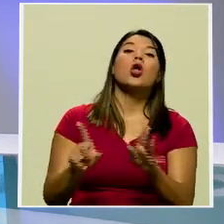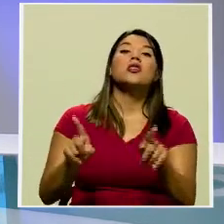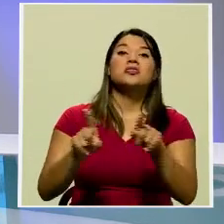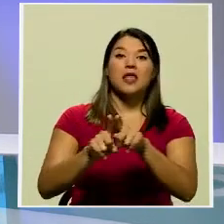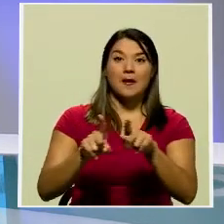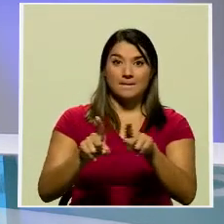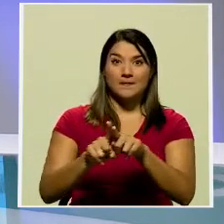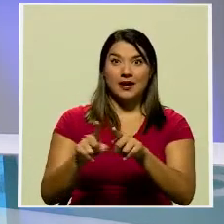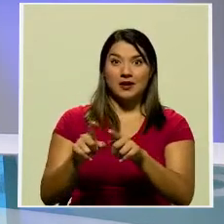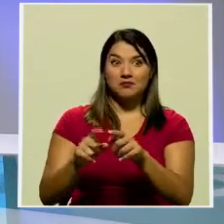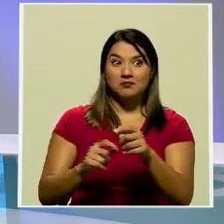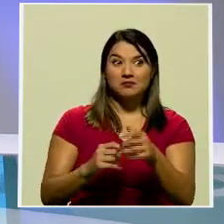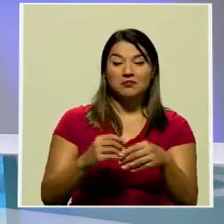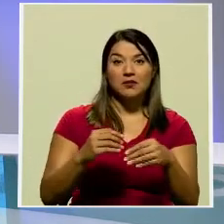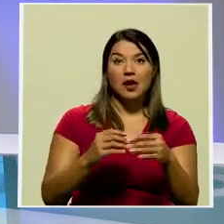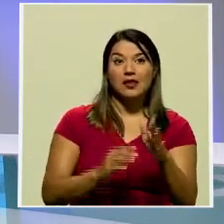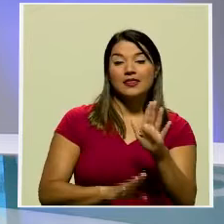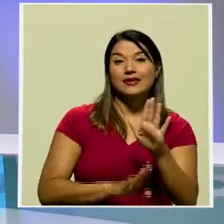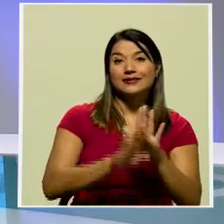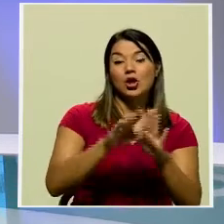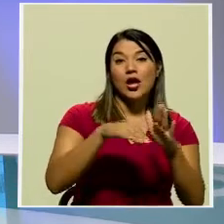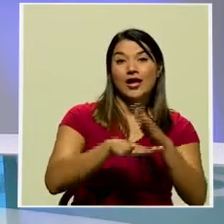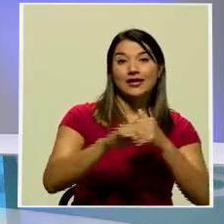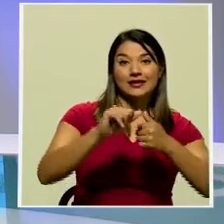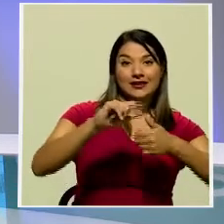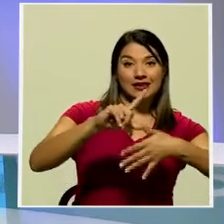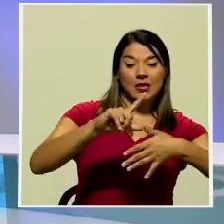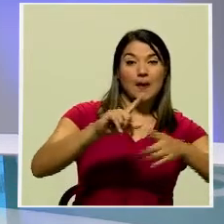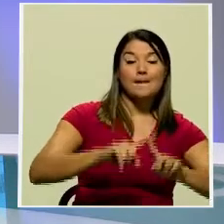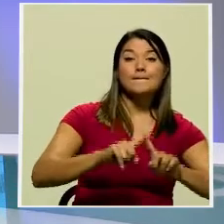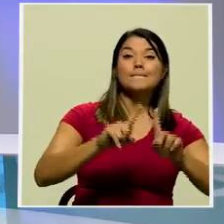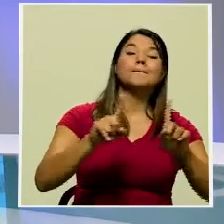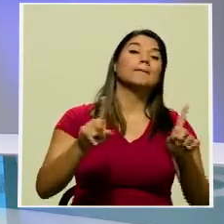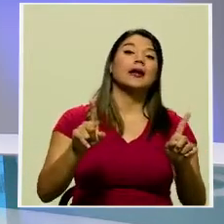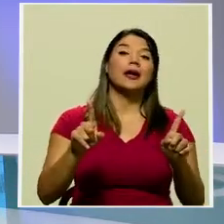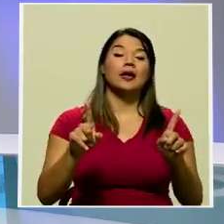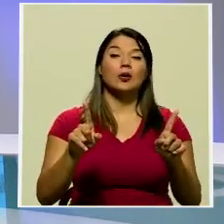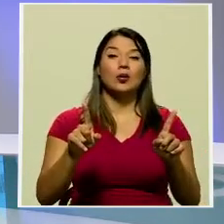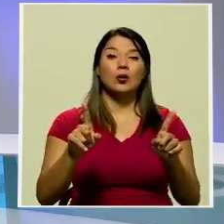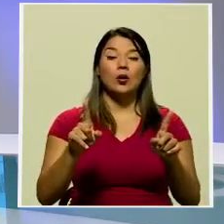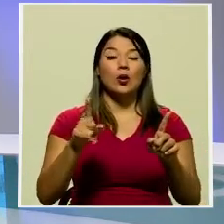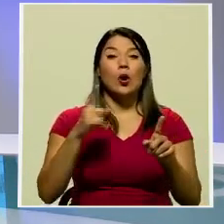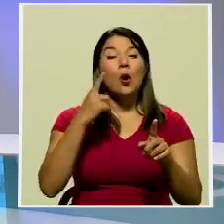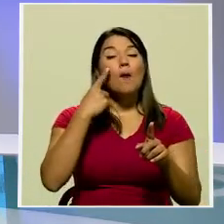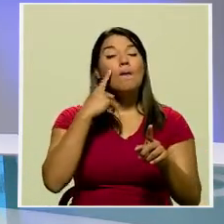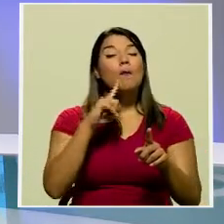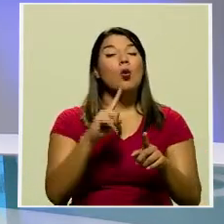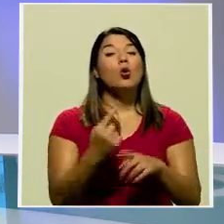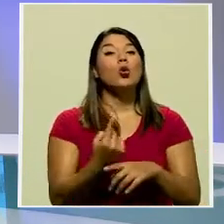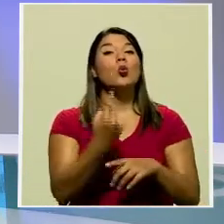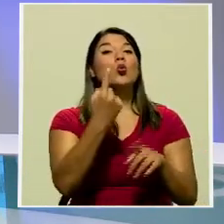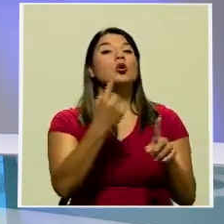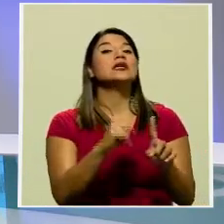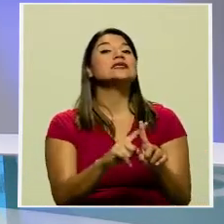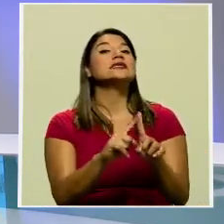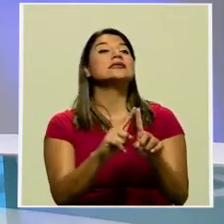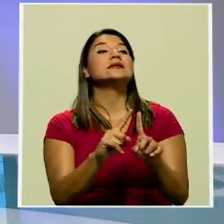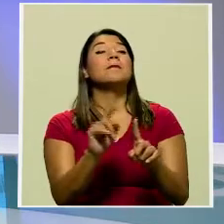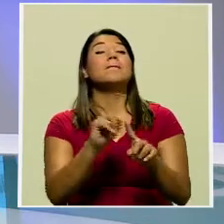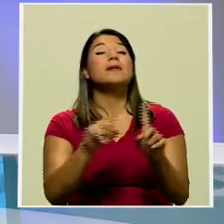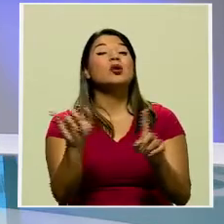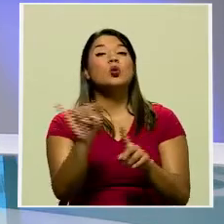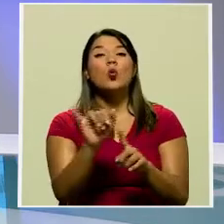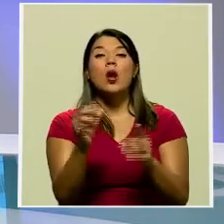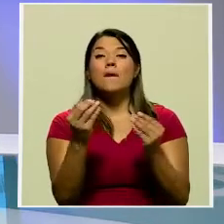a Latinoamérica, pero en un contexto marcado por una excepcional incertidumbre.